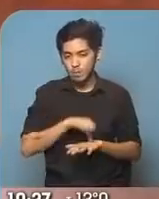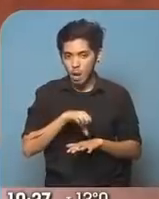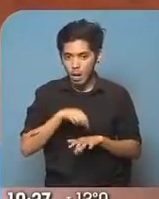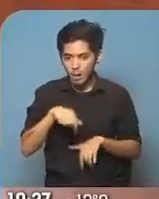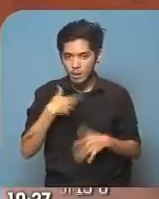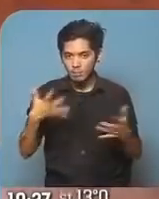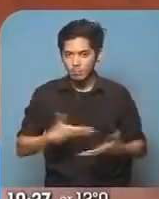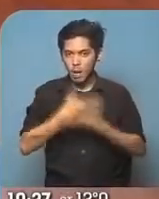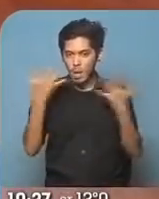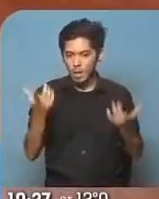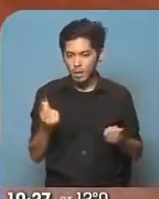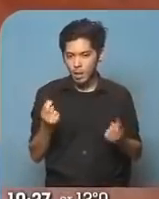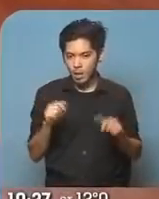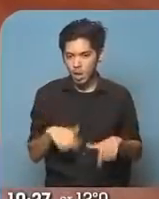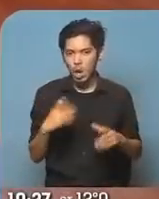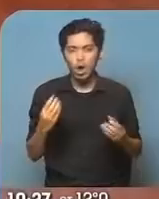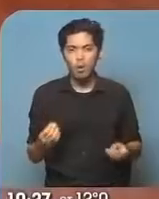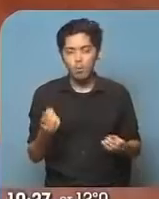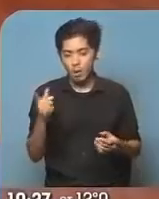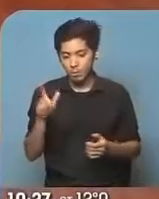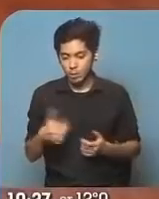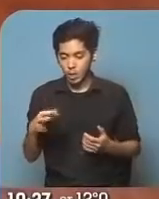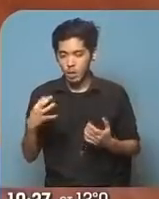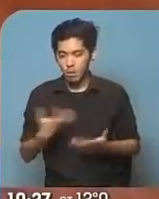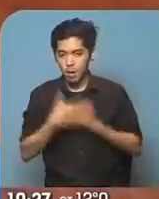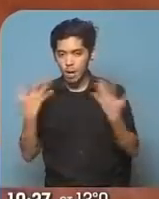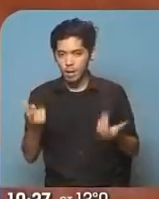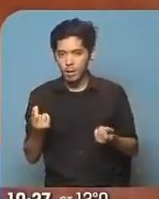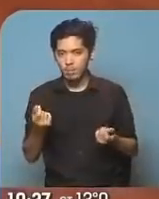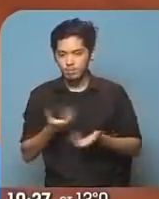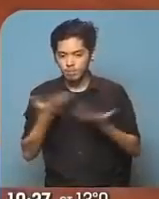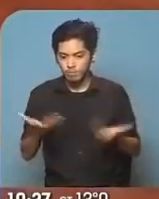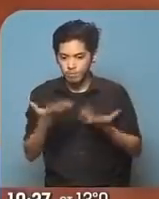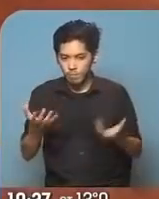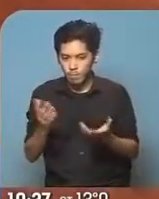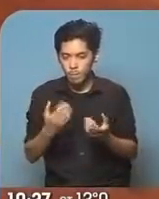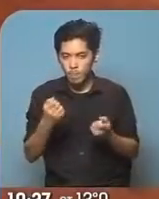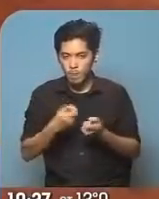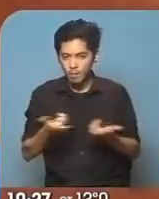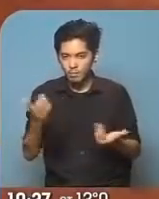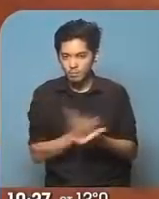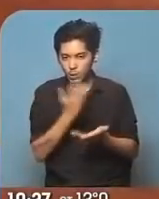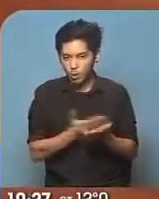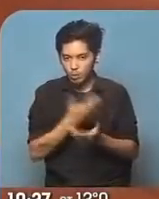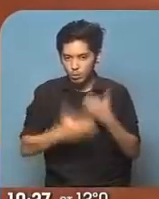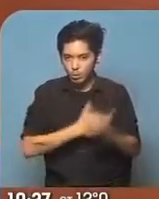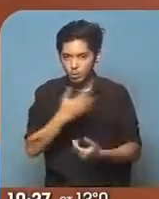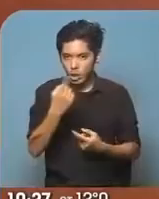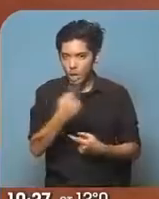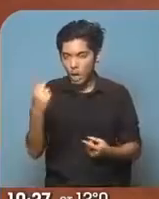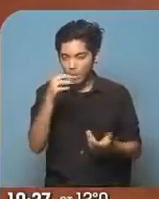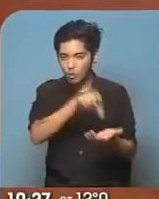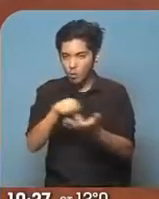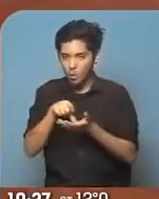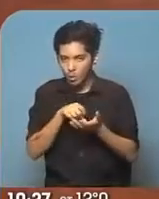la riqueza como uno tiene que engrandecer la riqueza promoviendo la densidad productiva de cada una de las cadenas los países